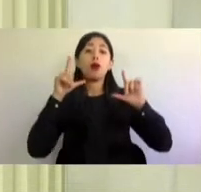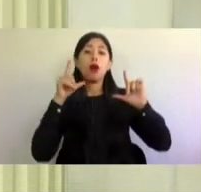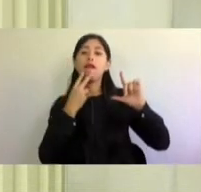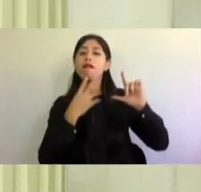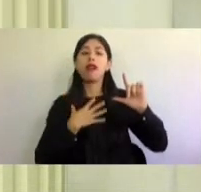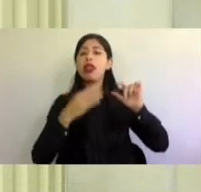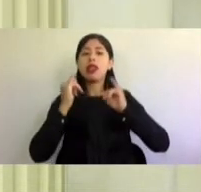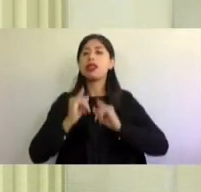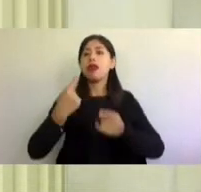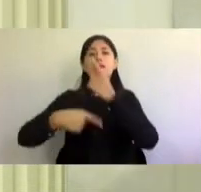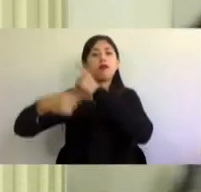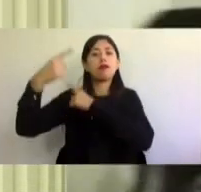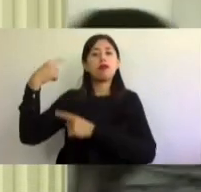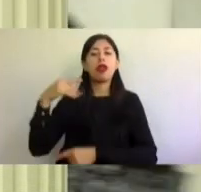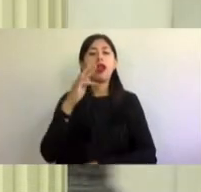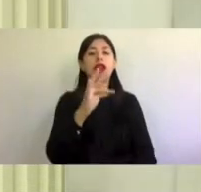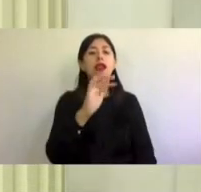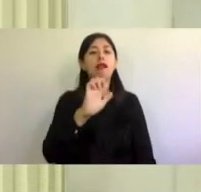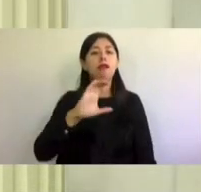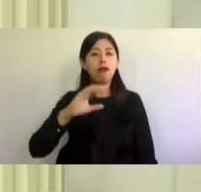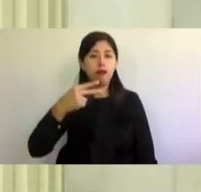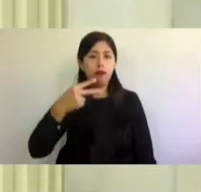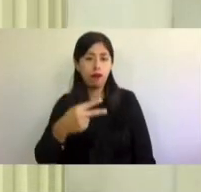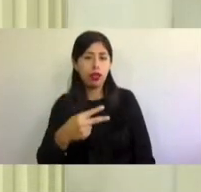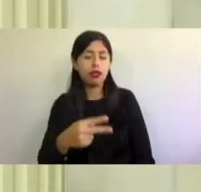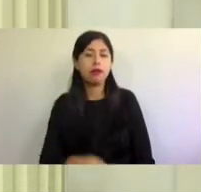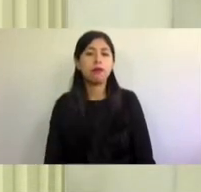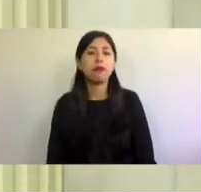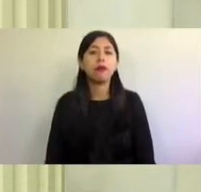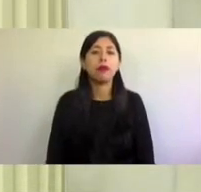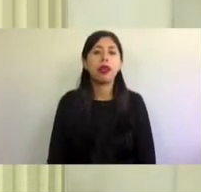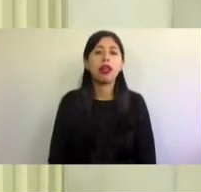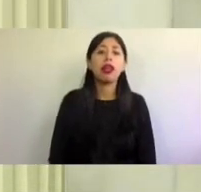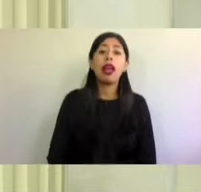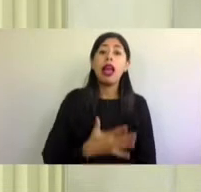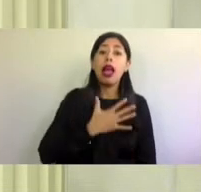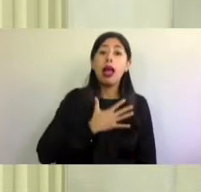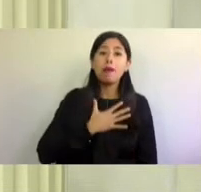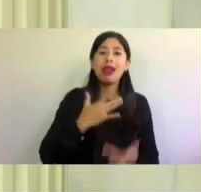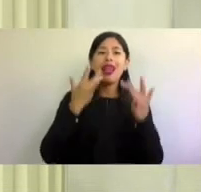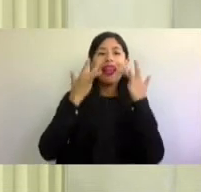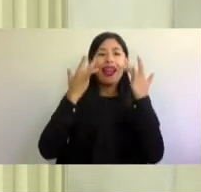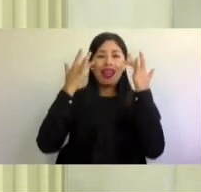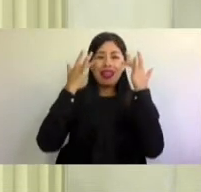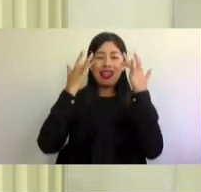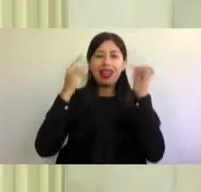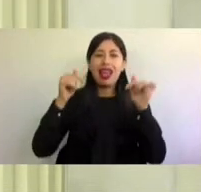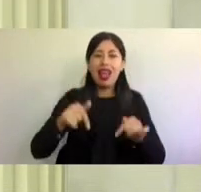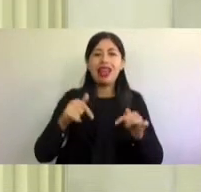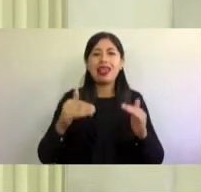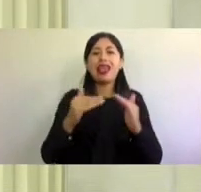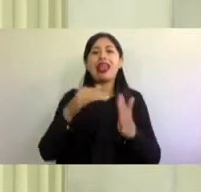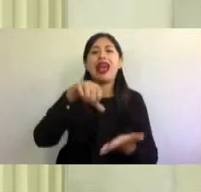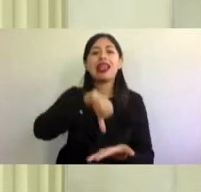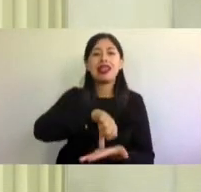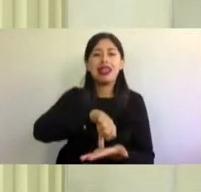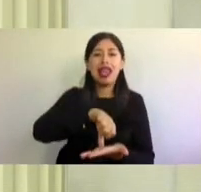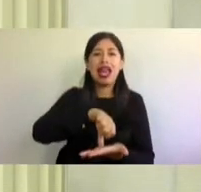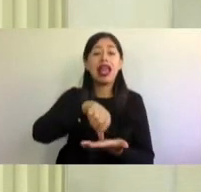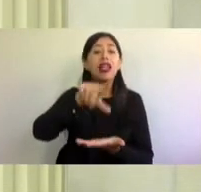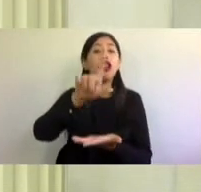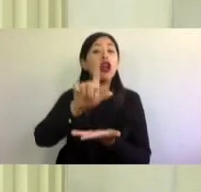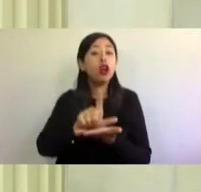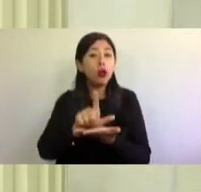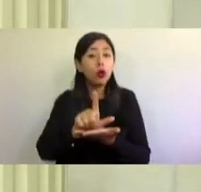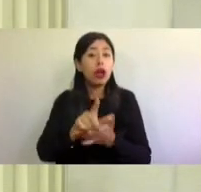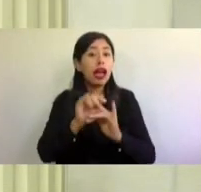historia de la federación de estudiantes de la universidad de chile- es para mí una gran alegría estar aquí en la casa central un lugar que ha sido también